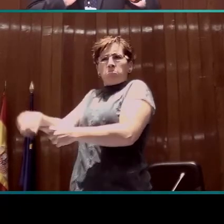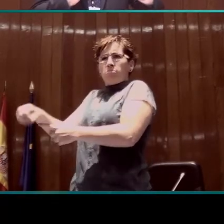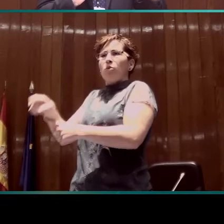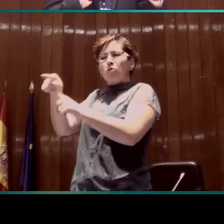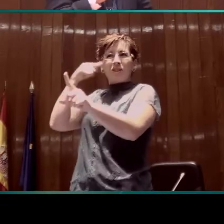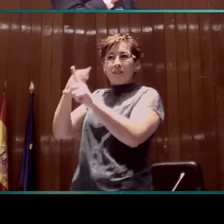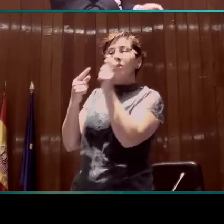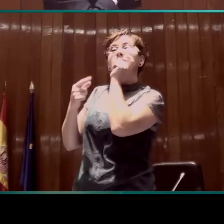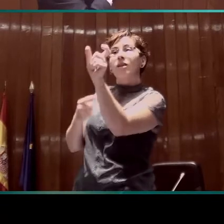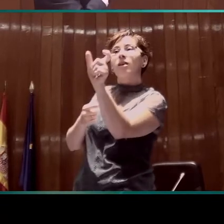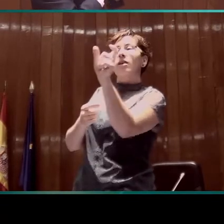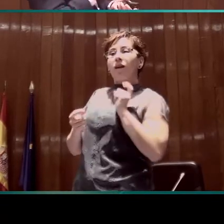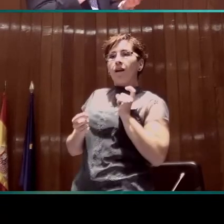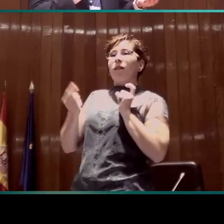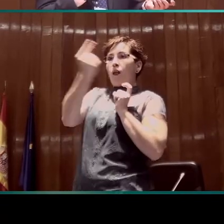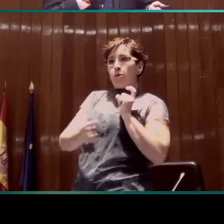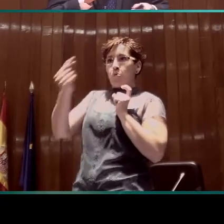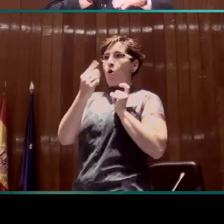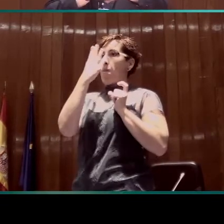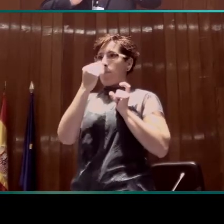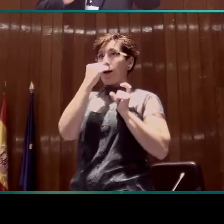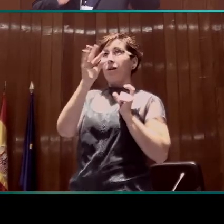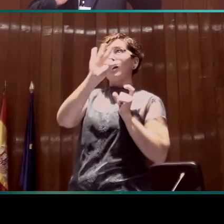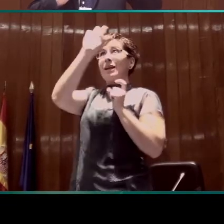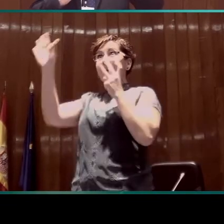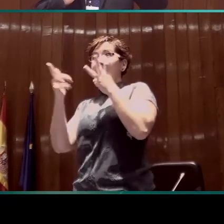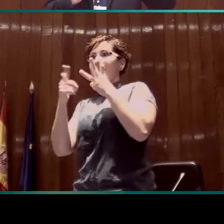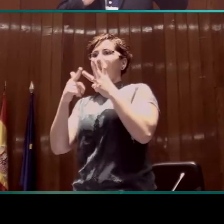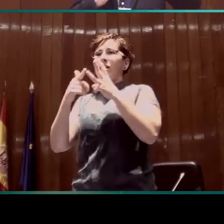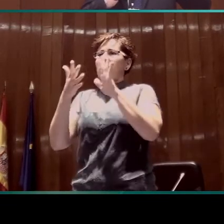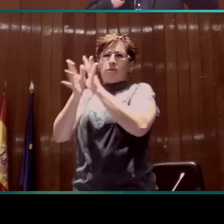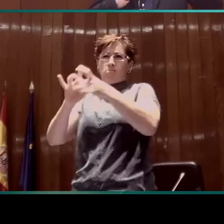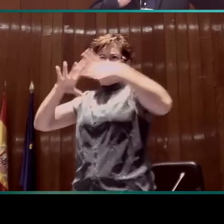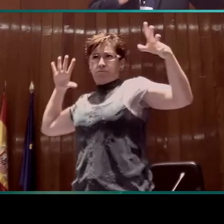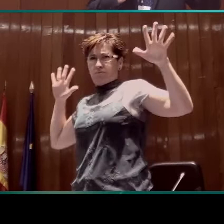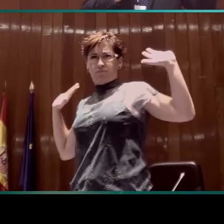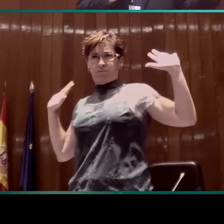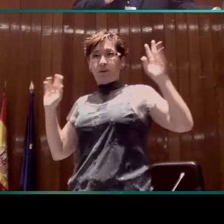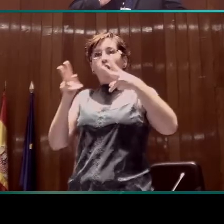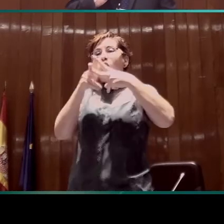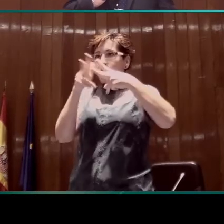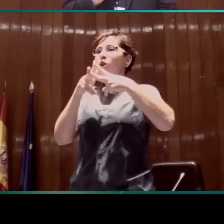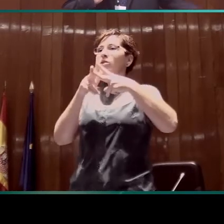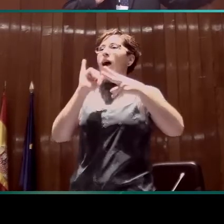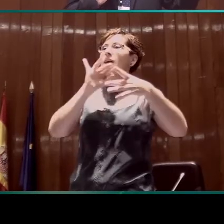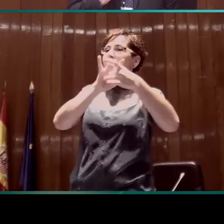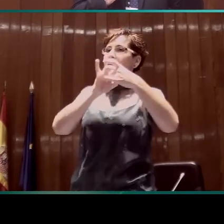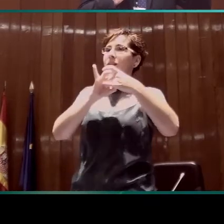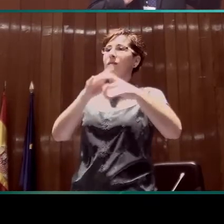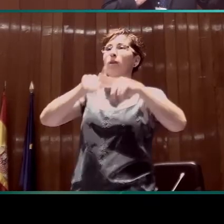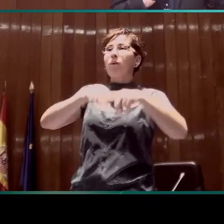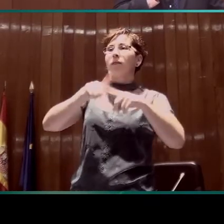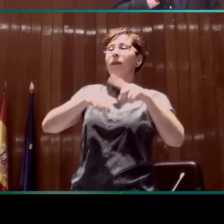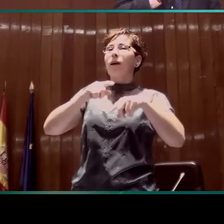perro. Y aquí tenemos el no relacionado, que siempre es la línea base con la que vamos a comparar qué es lo que sucede cuando yo te